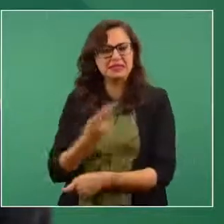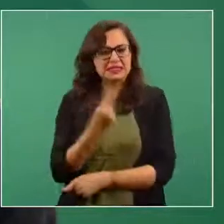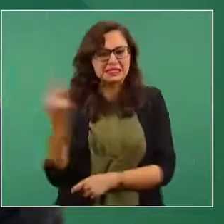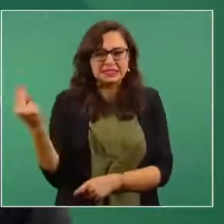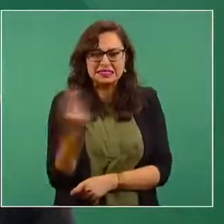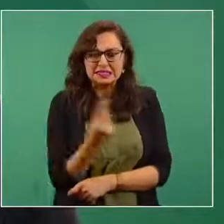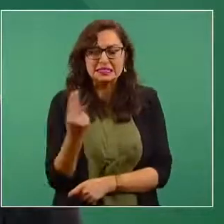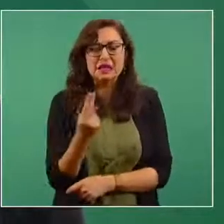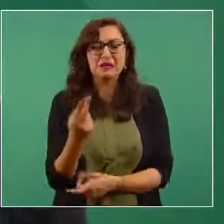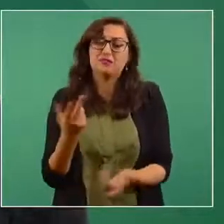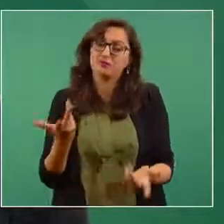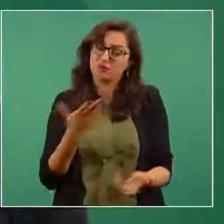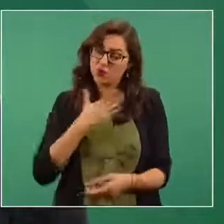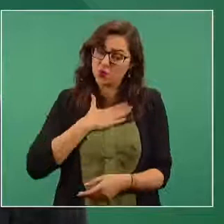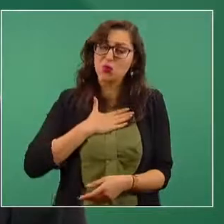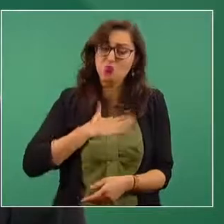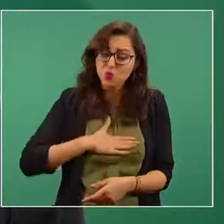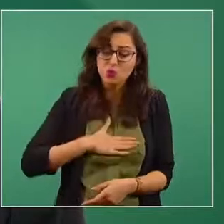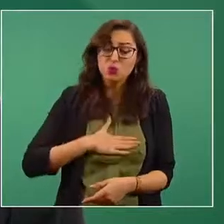justas,